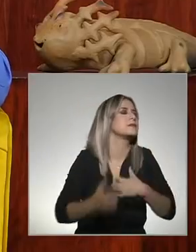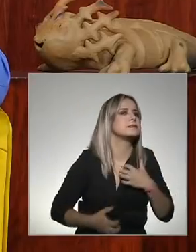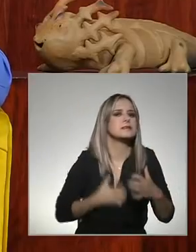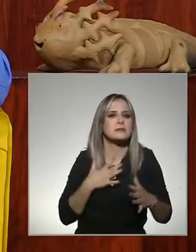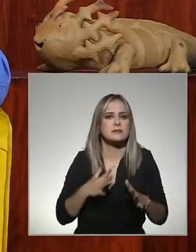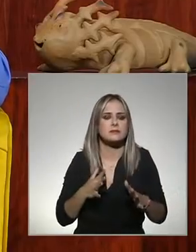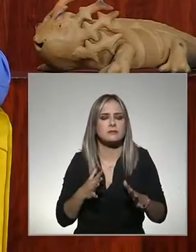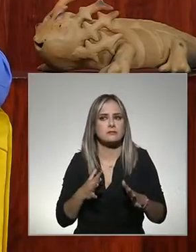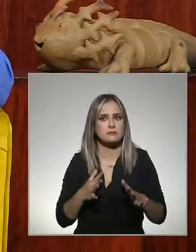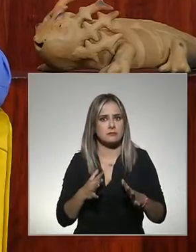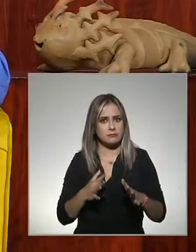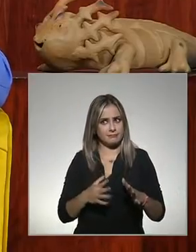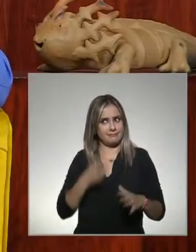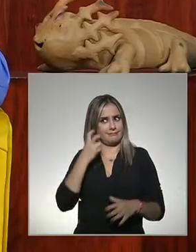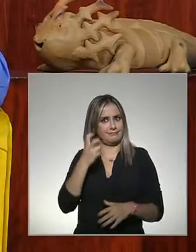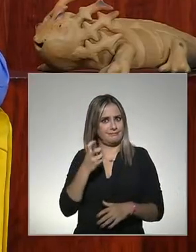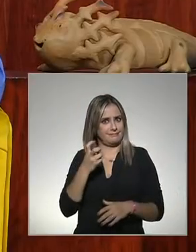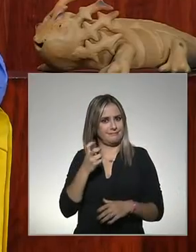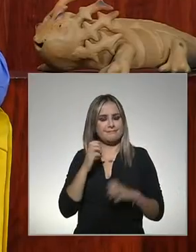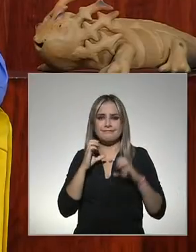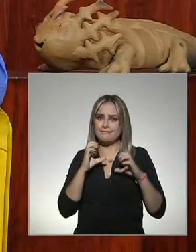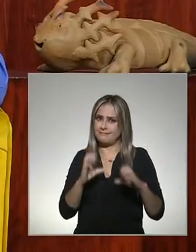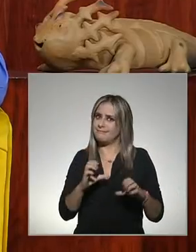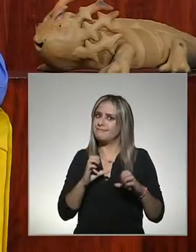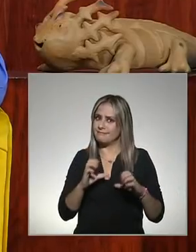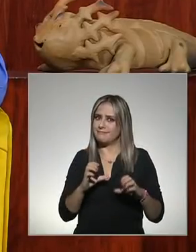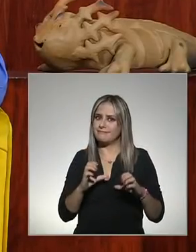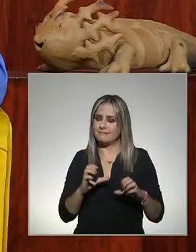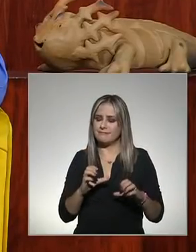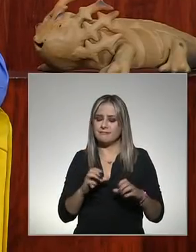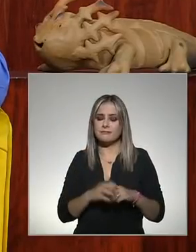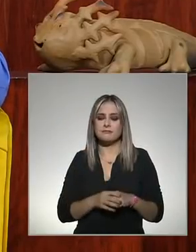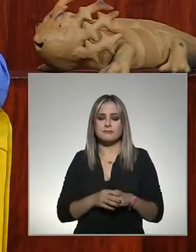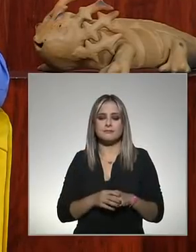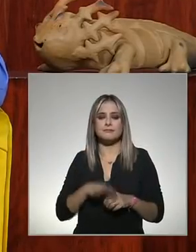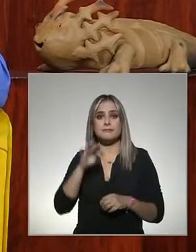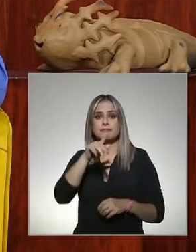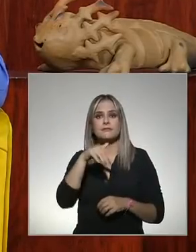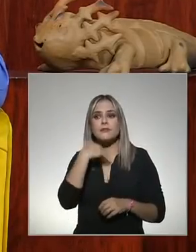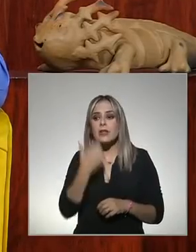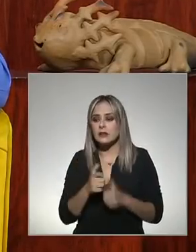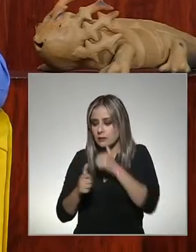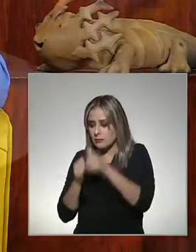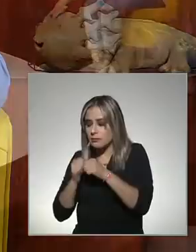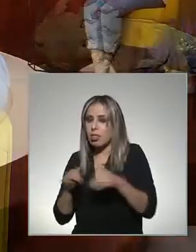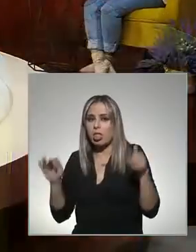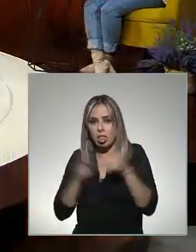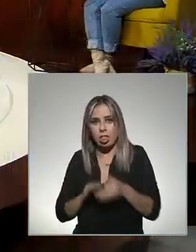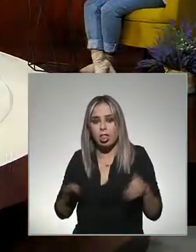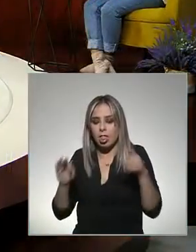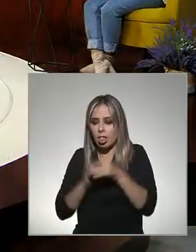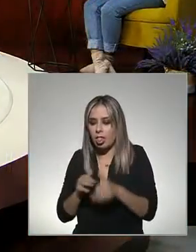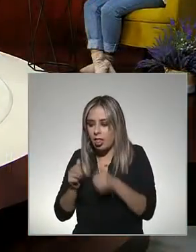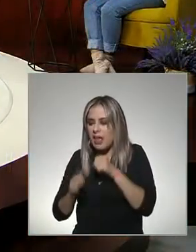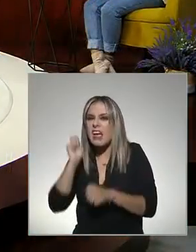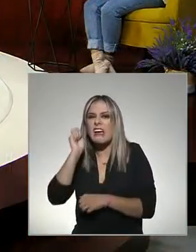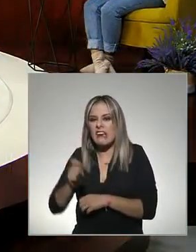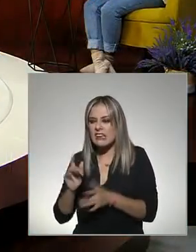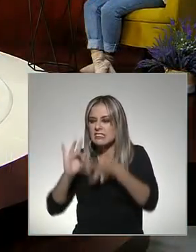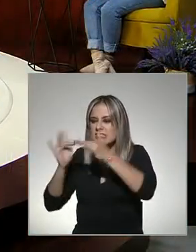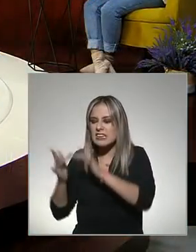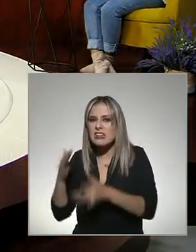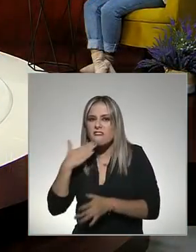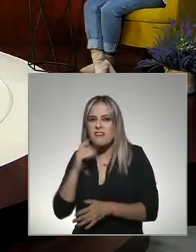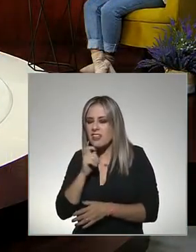llevado al extremo, eso también es una alerta. El hecho de que quieras saber en todo momento qué está sucediendo en tu red